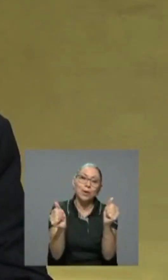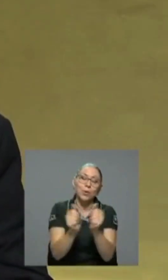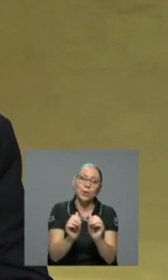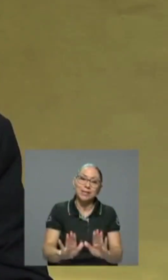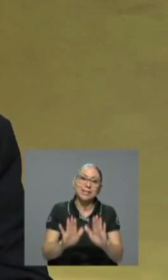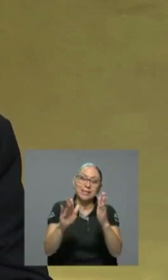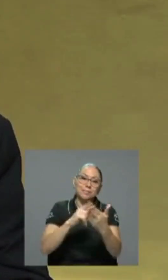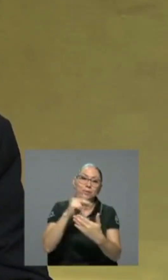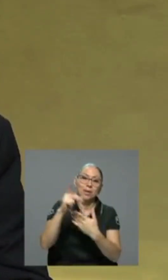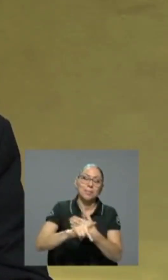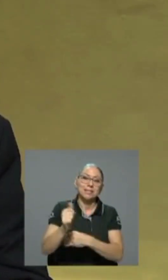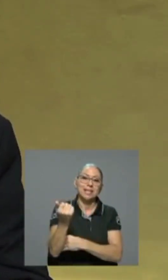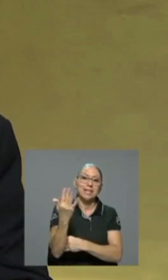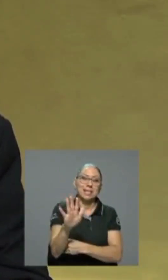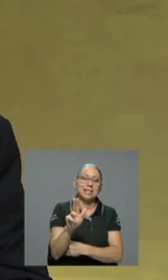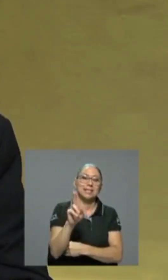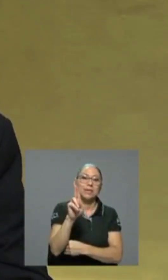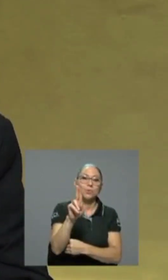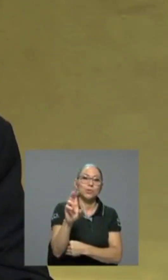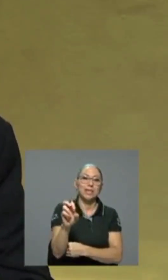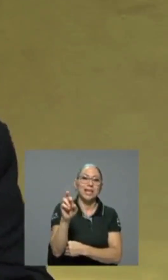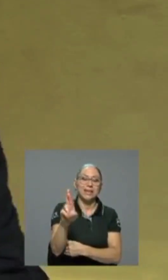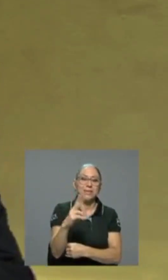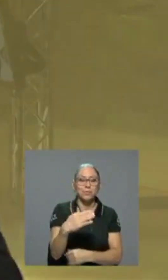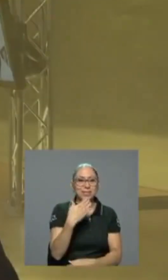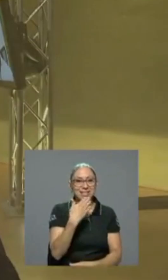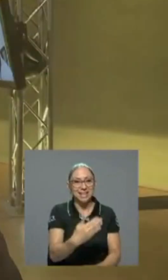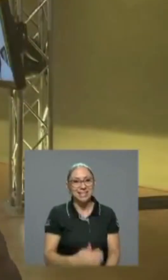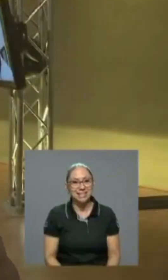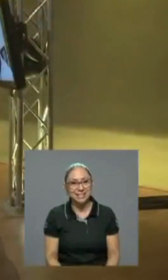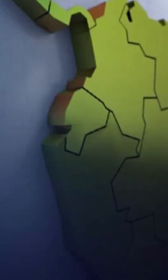espléndidos programas de 15 UCR. Muchas